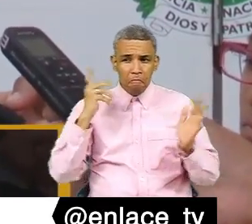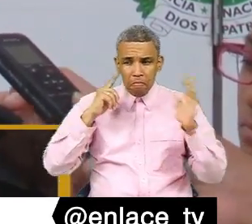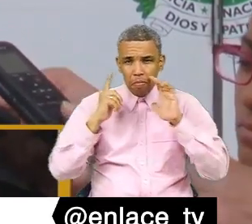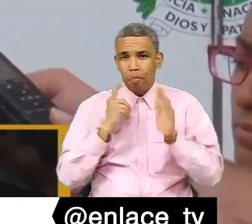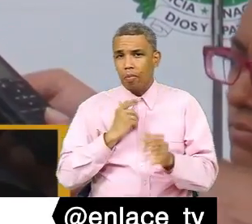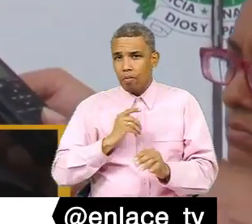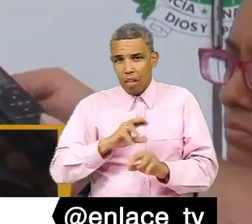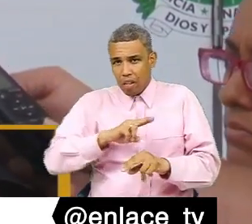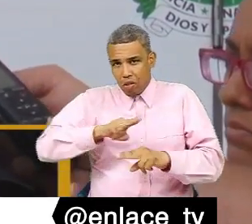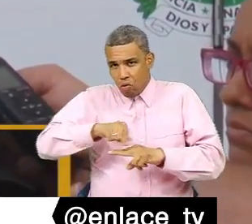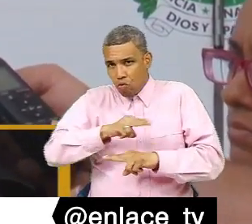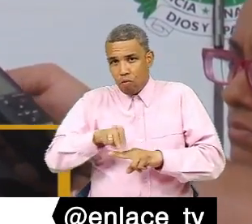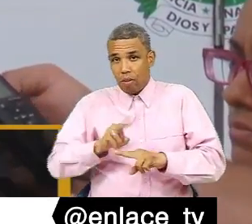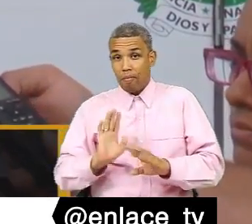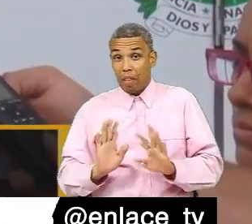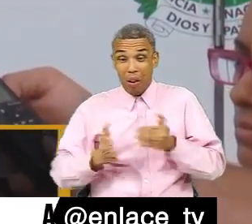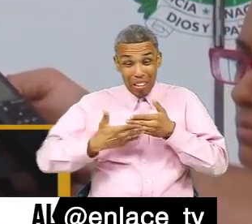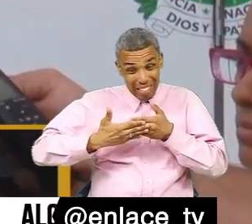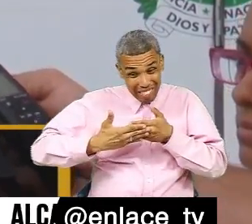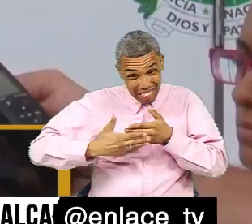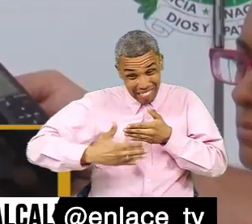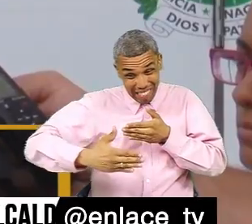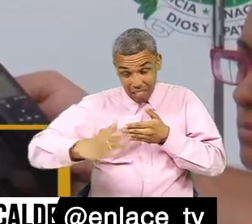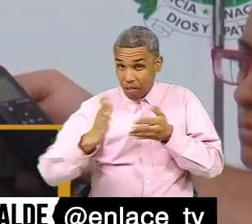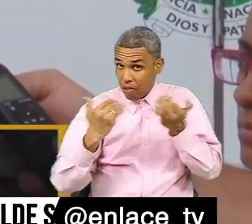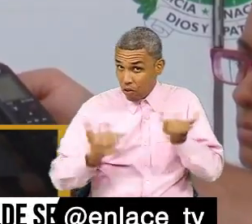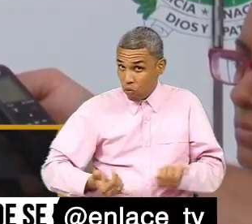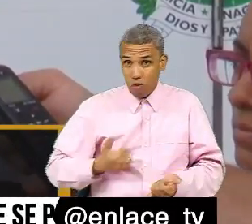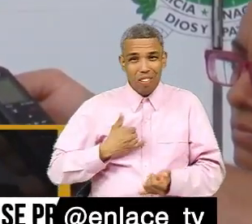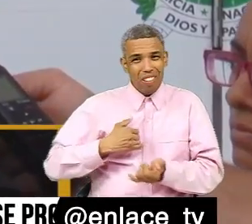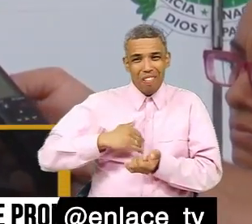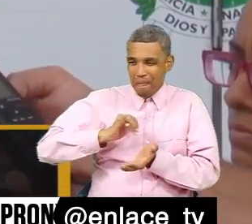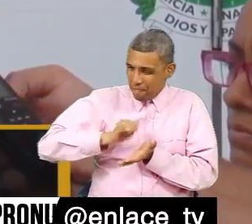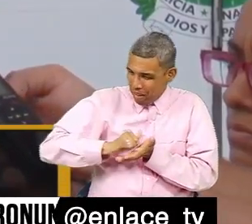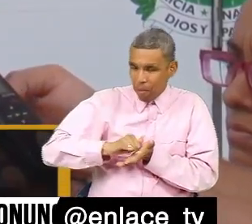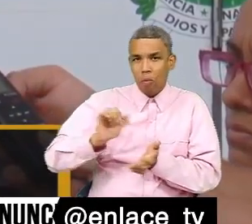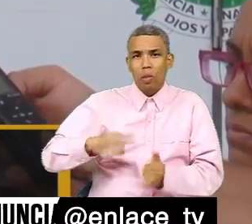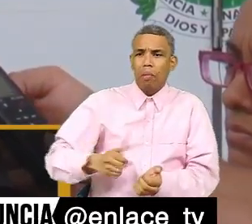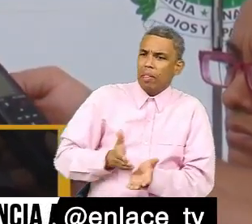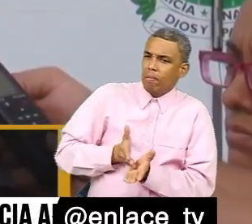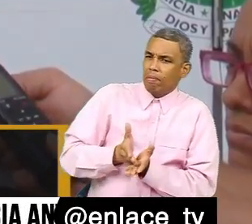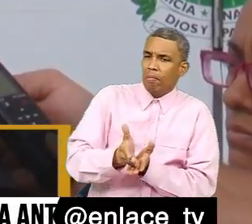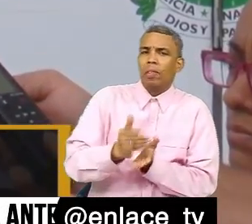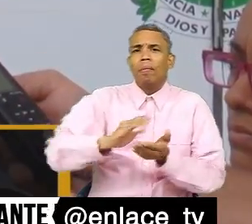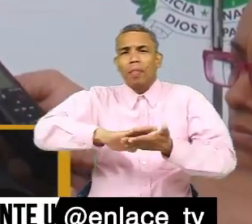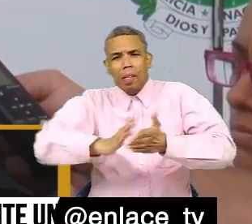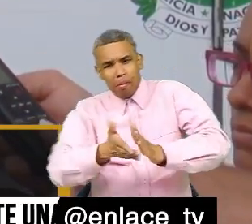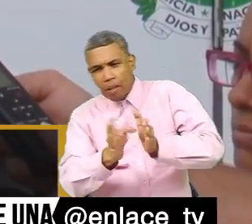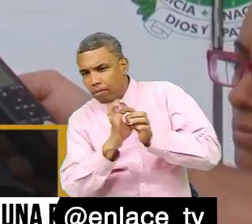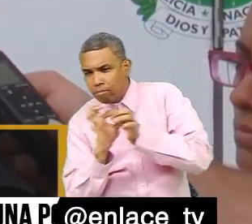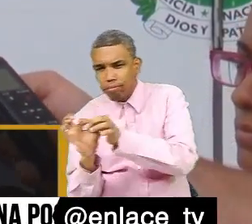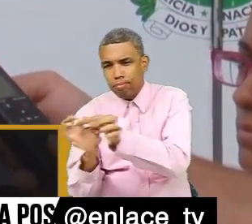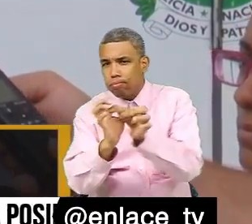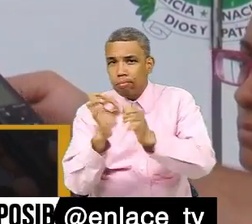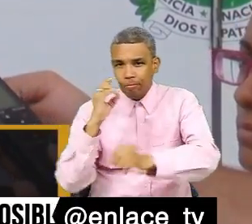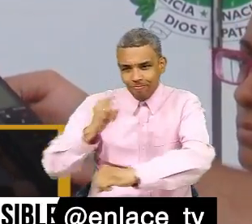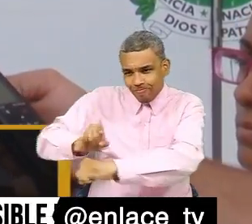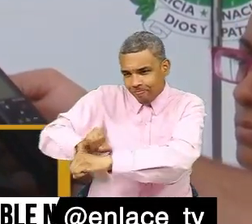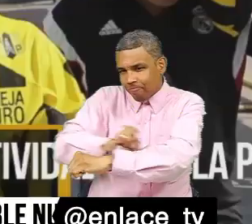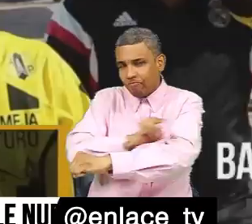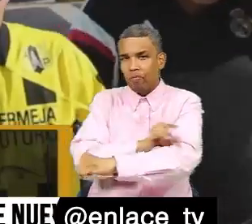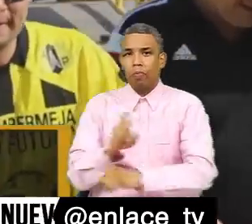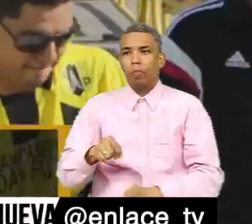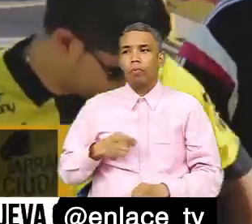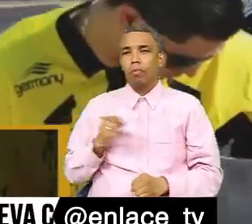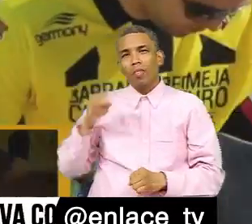la seguridad y para que se establezcan esas misiones de convivencia y paz dentro de la ciudadanía. El oficial ha informado igualmente